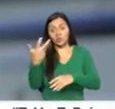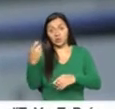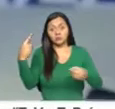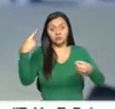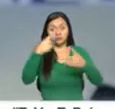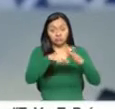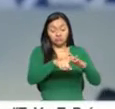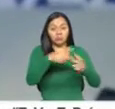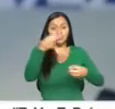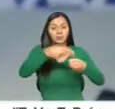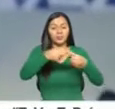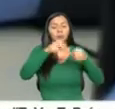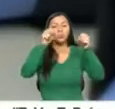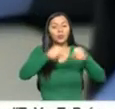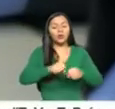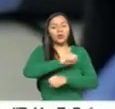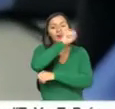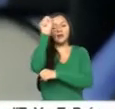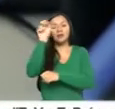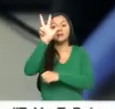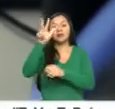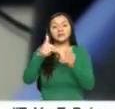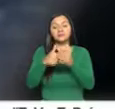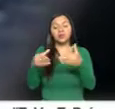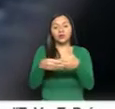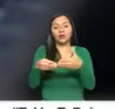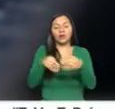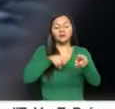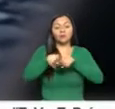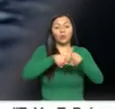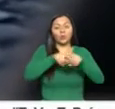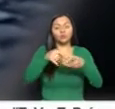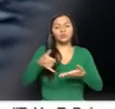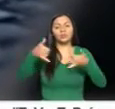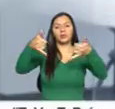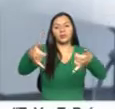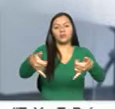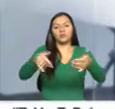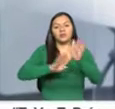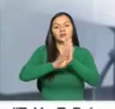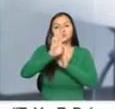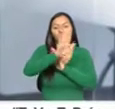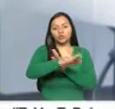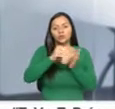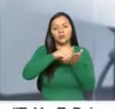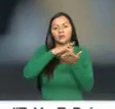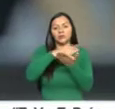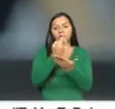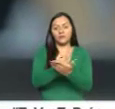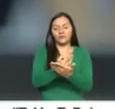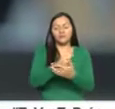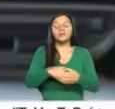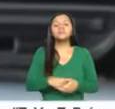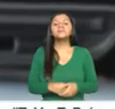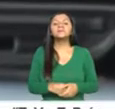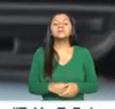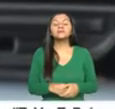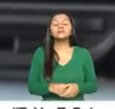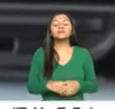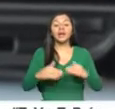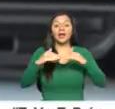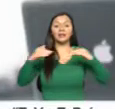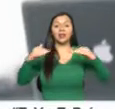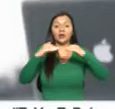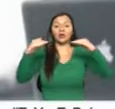el tema, quienes podrán ganar hasta $3,000 como premio para el desarrollo de su aplicación. Las categorías del